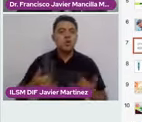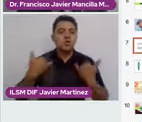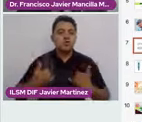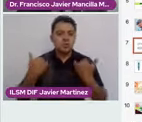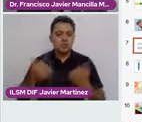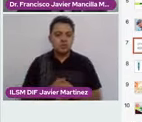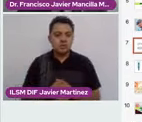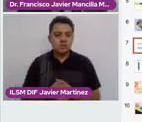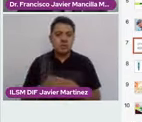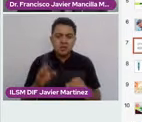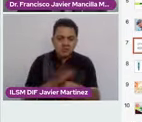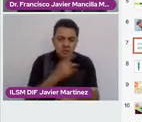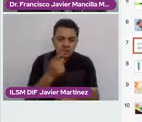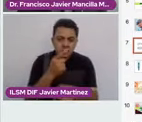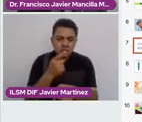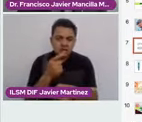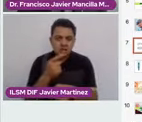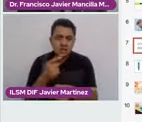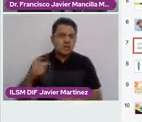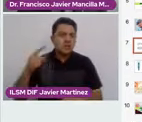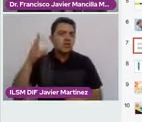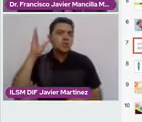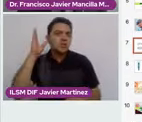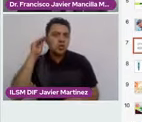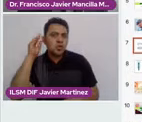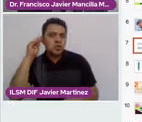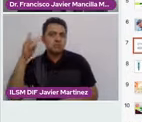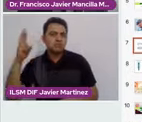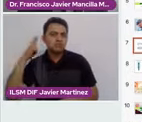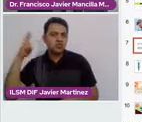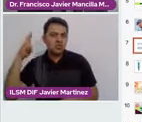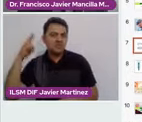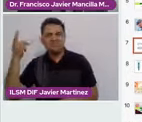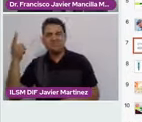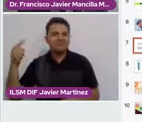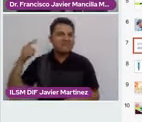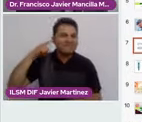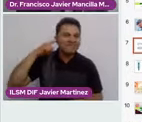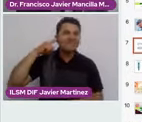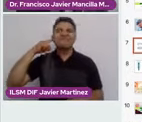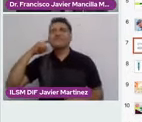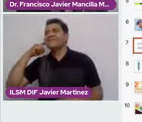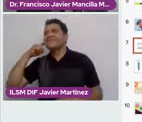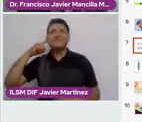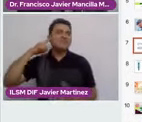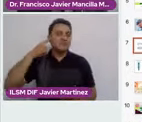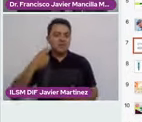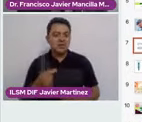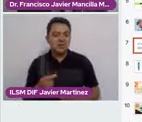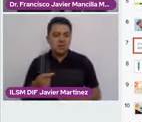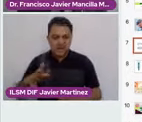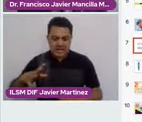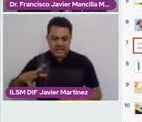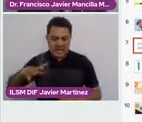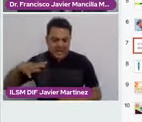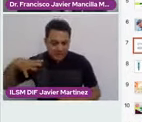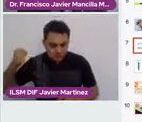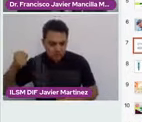exposición a ruido recreacional. Nosotros abusamos del sonido y abusamos del ruido, y esto está